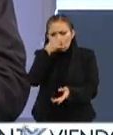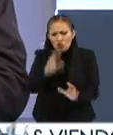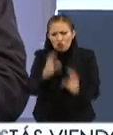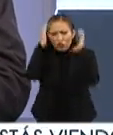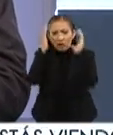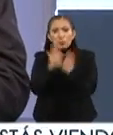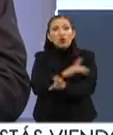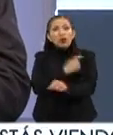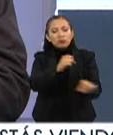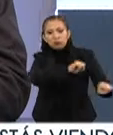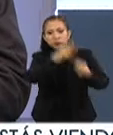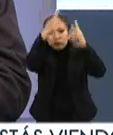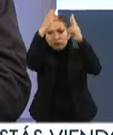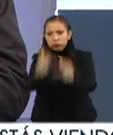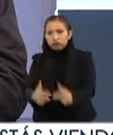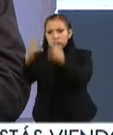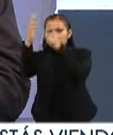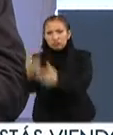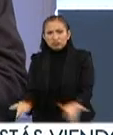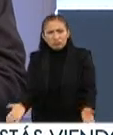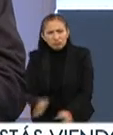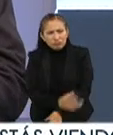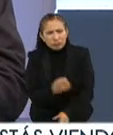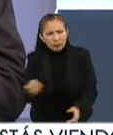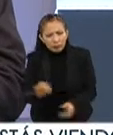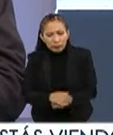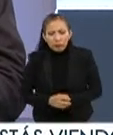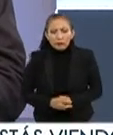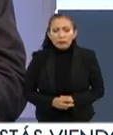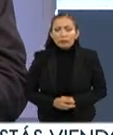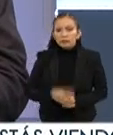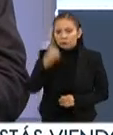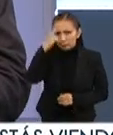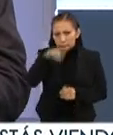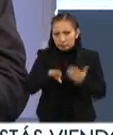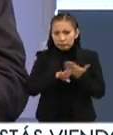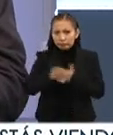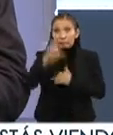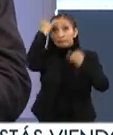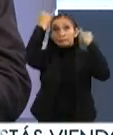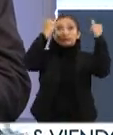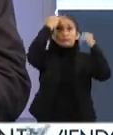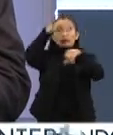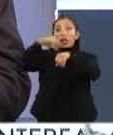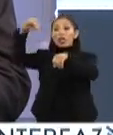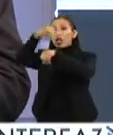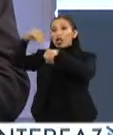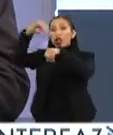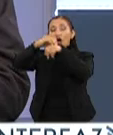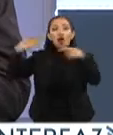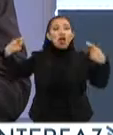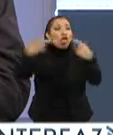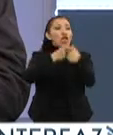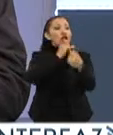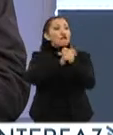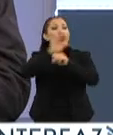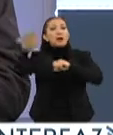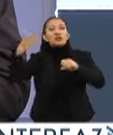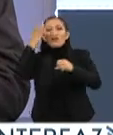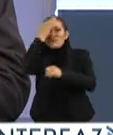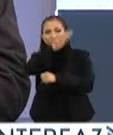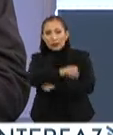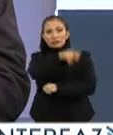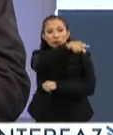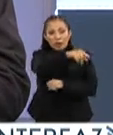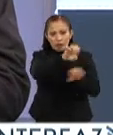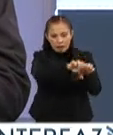tan devastador? ¿No? Para evitar especulaciones o desinformación, el equipo